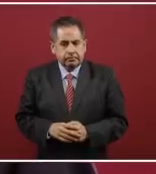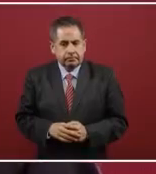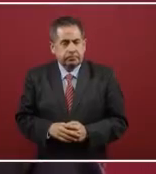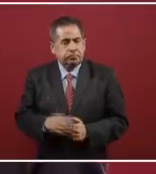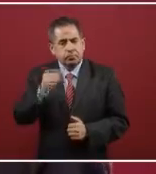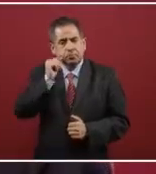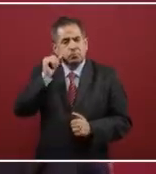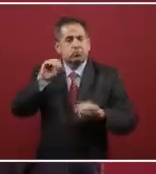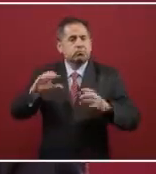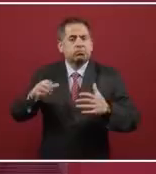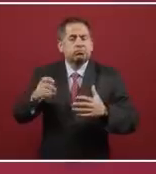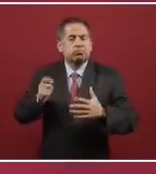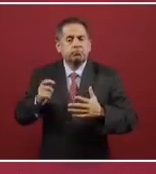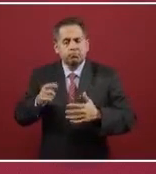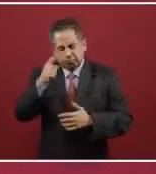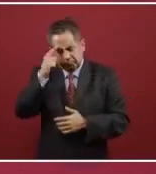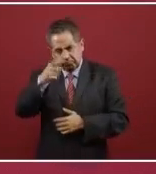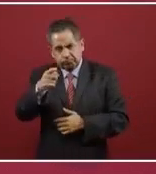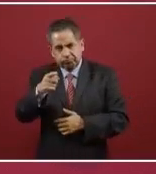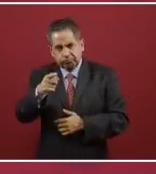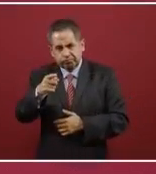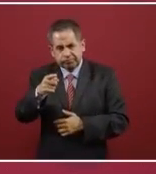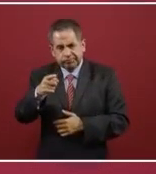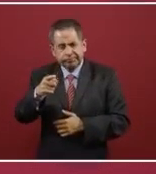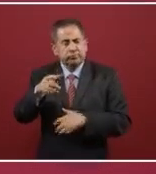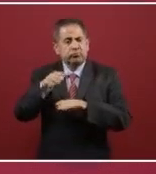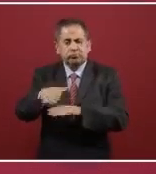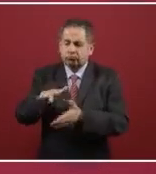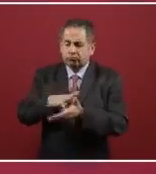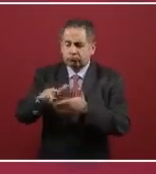el organismo de fomento al turismo,